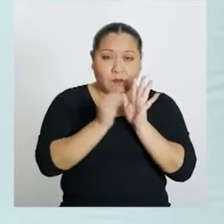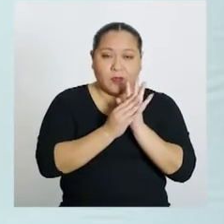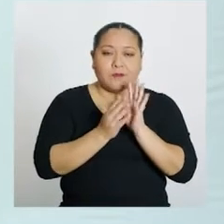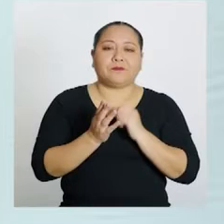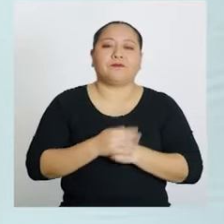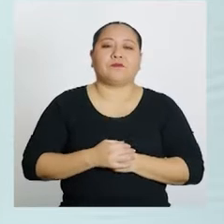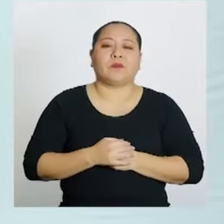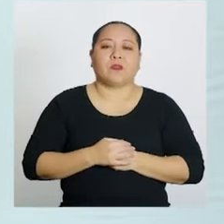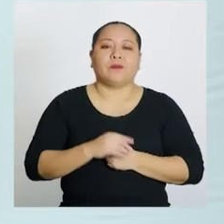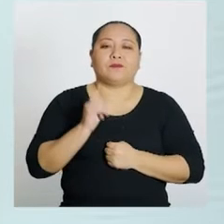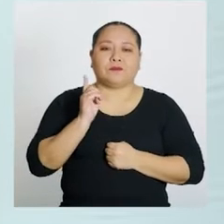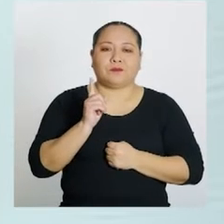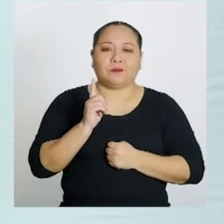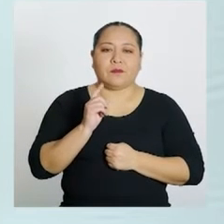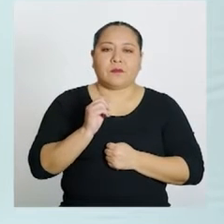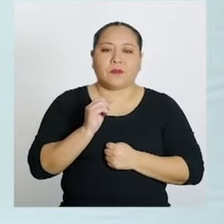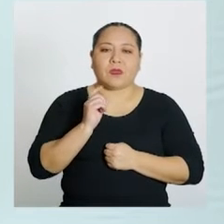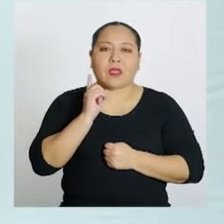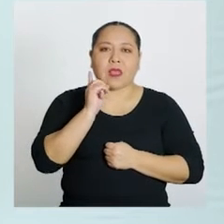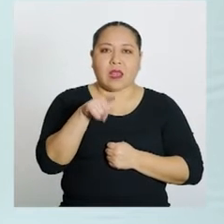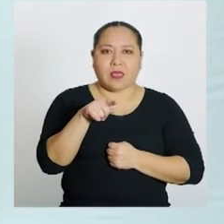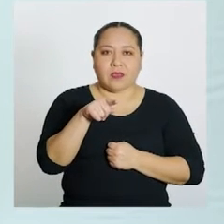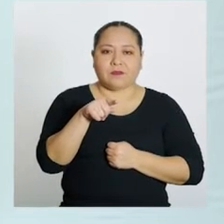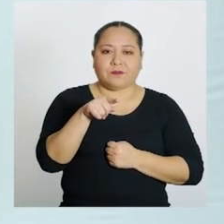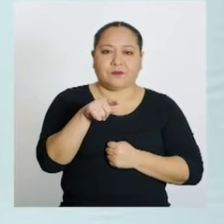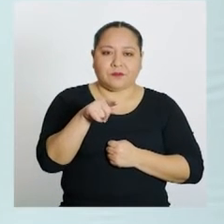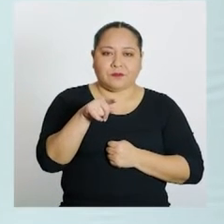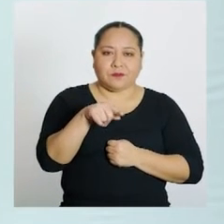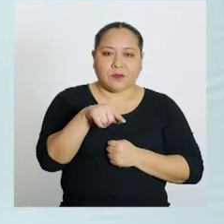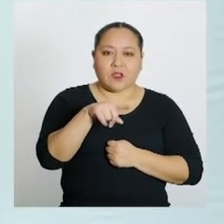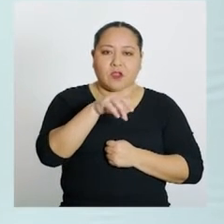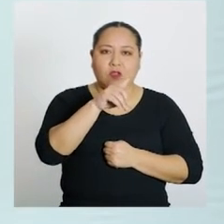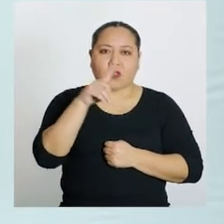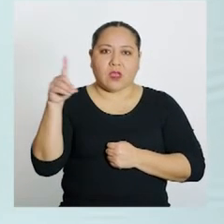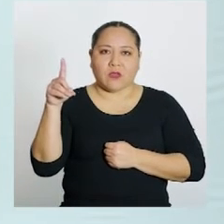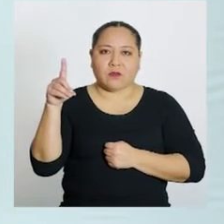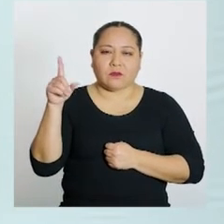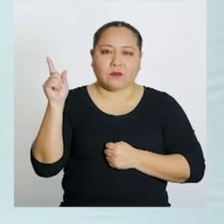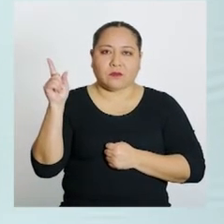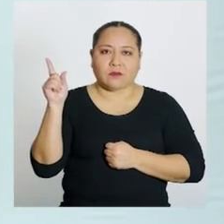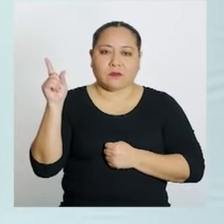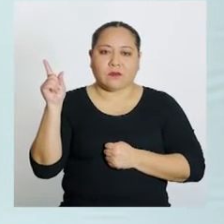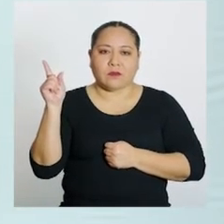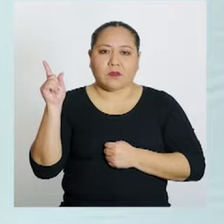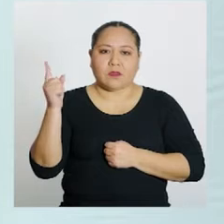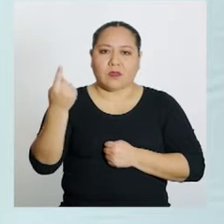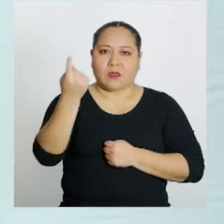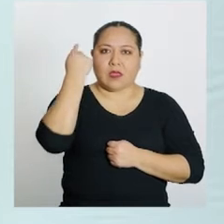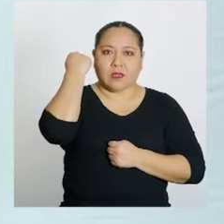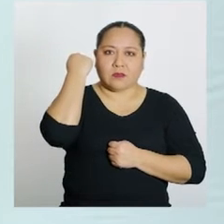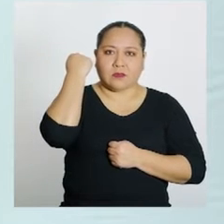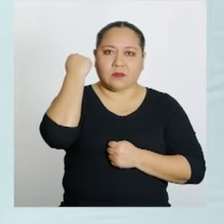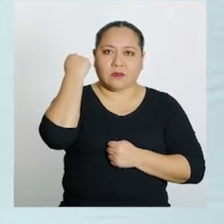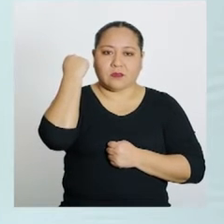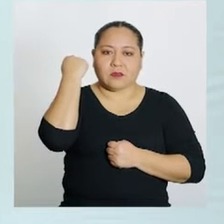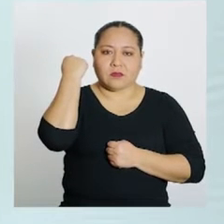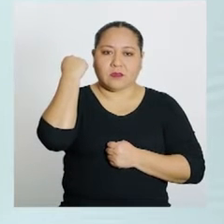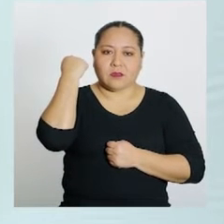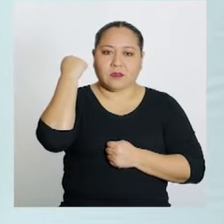3, 2, 1, va. Adelante, lado,